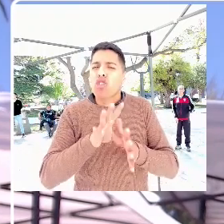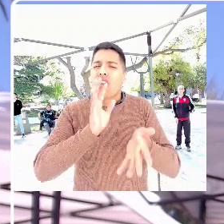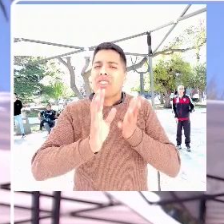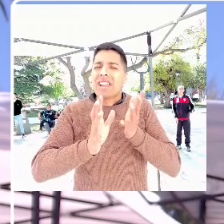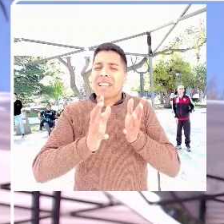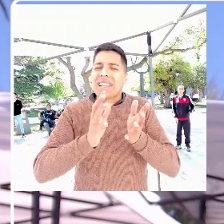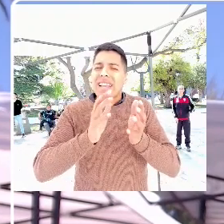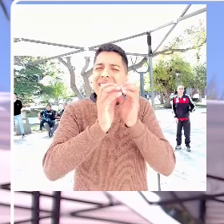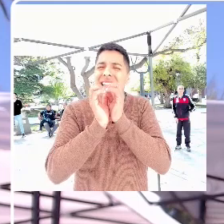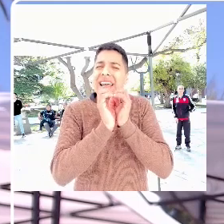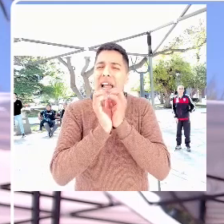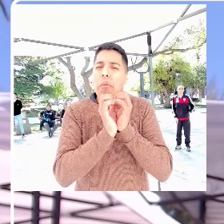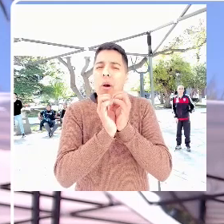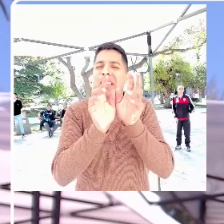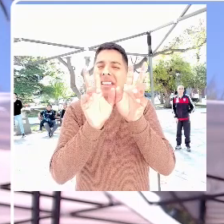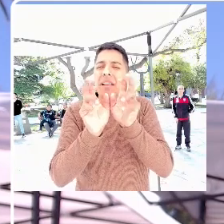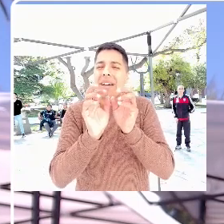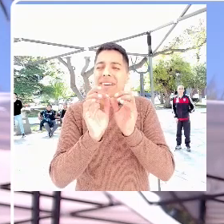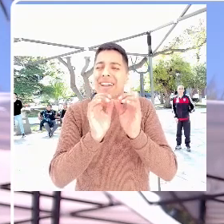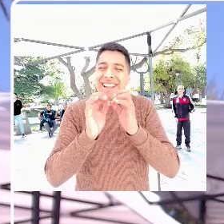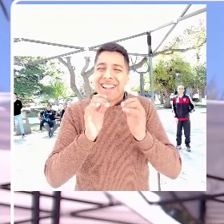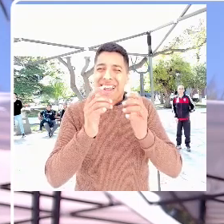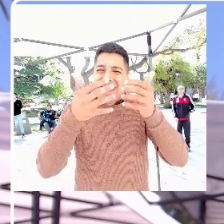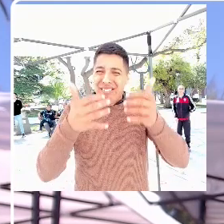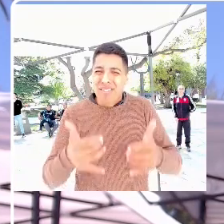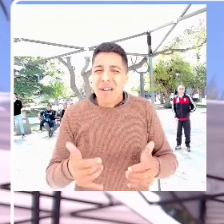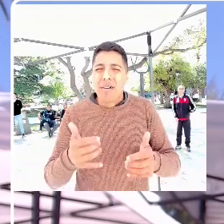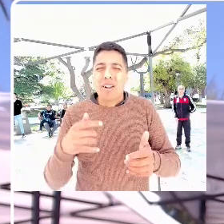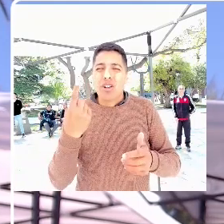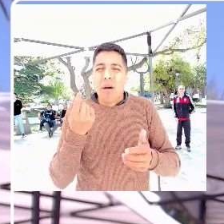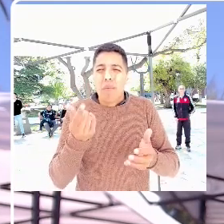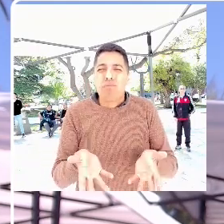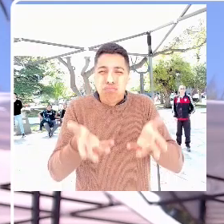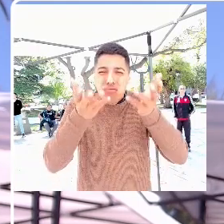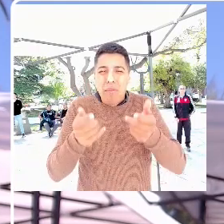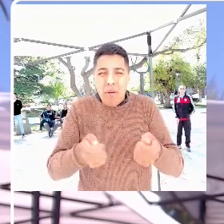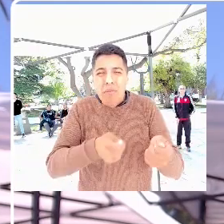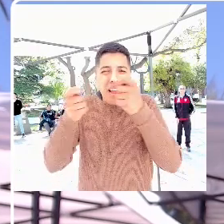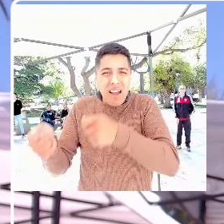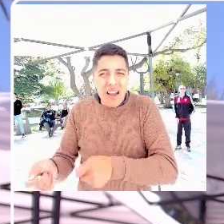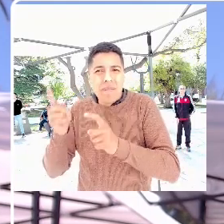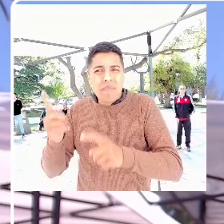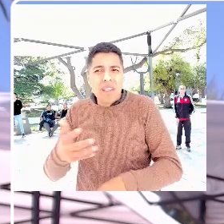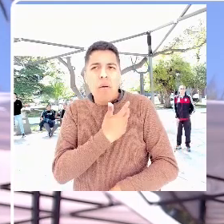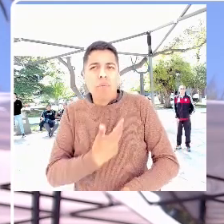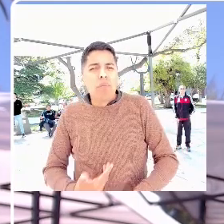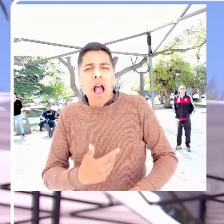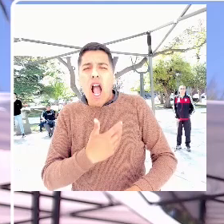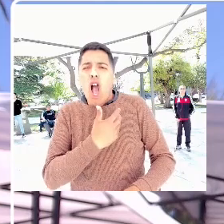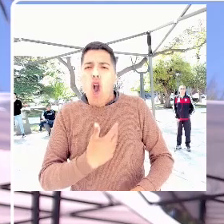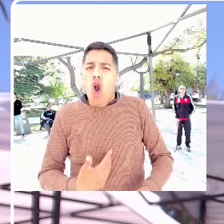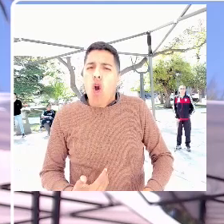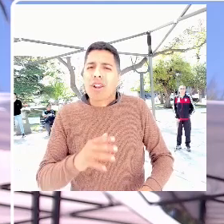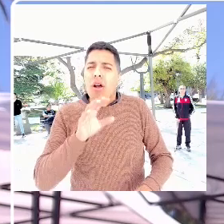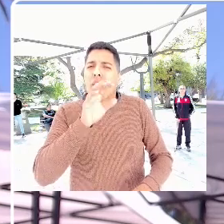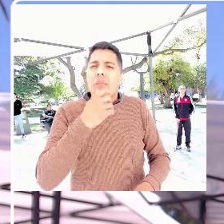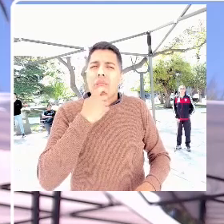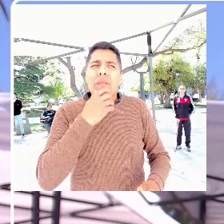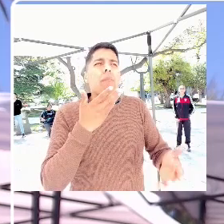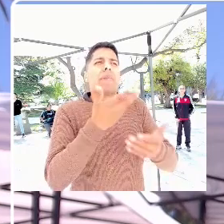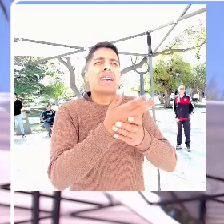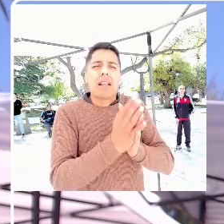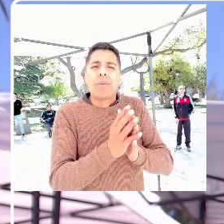departamental para poder pedir más recursos para los bomberos voluntarios del departamento de Godoy Cruz, para pedirle a la provincia, que muchas veces algunas trabas